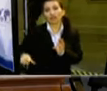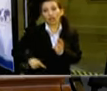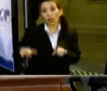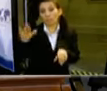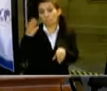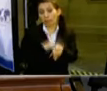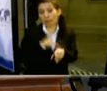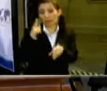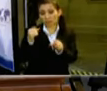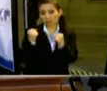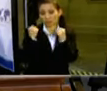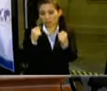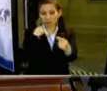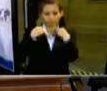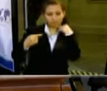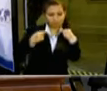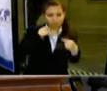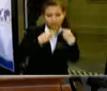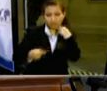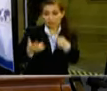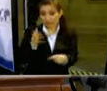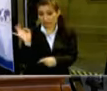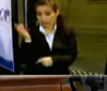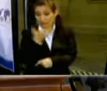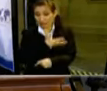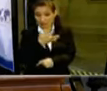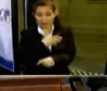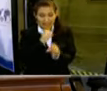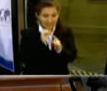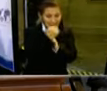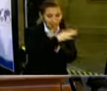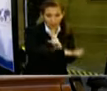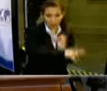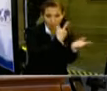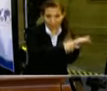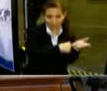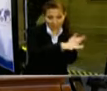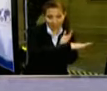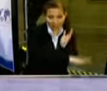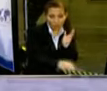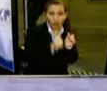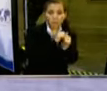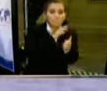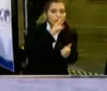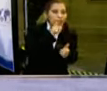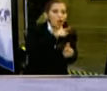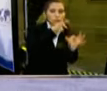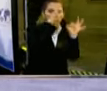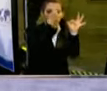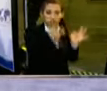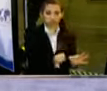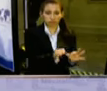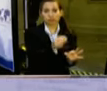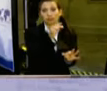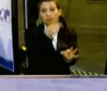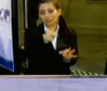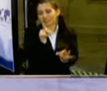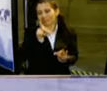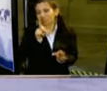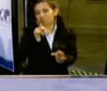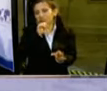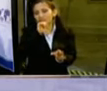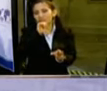mayor poder de negociación si cuenta con una situación estable en lo interno y con una mayor legitimidad, sino